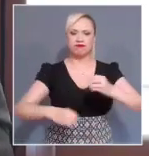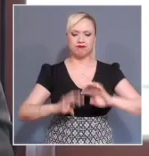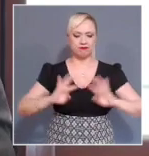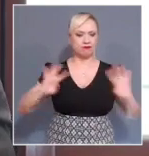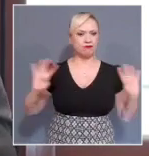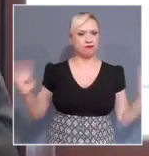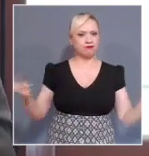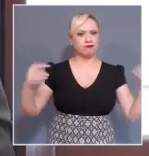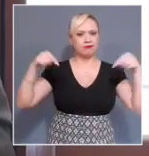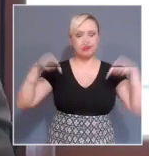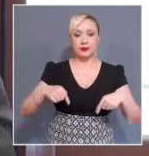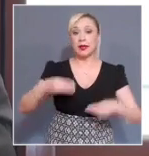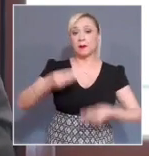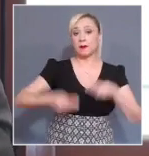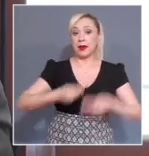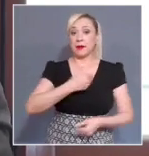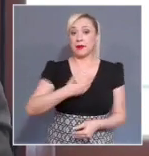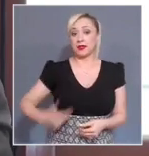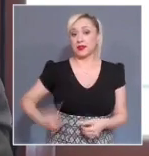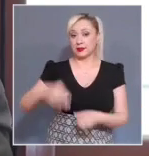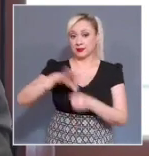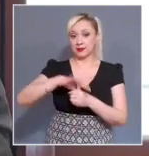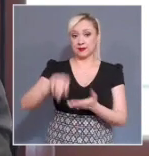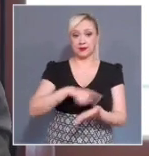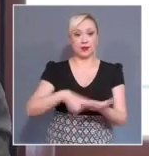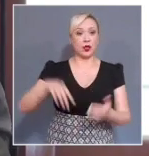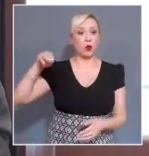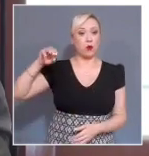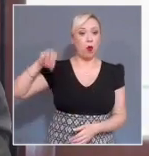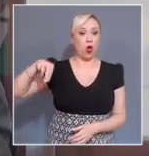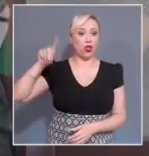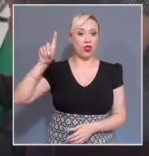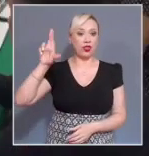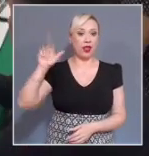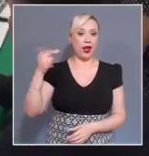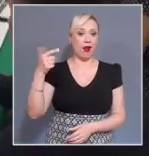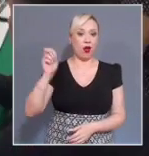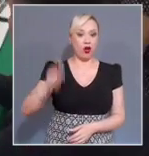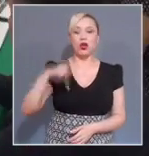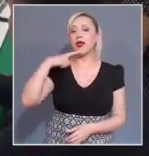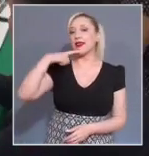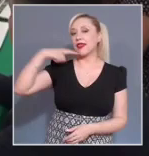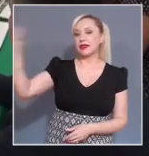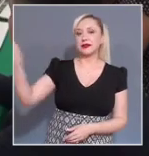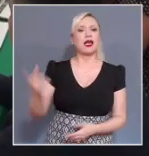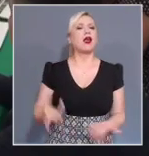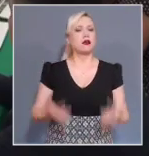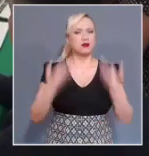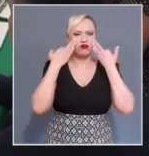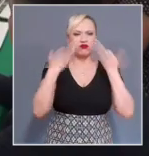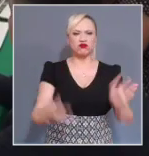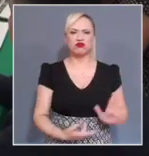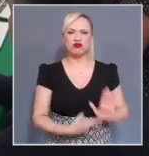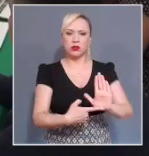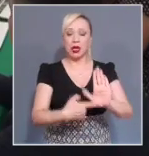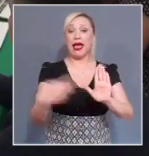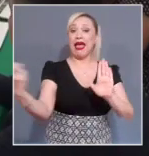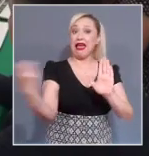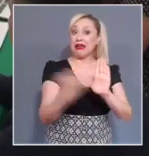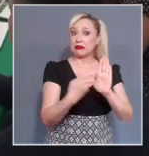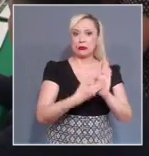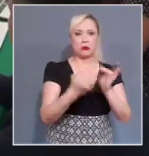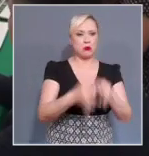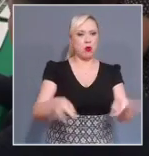presidente del Tribunal Electoral, Reyes Rodríguez Mondragón, indicó que la justicia abierta debe de servir como instrumento de legitimación del